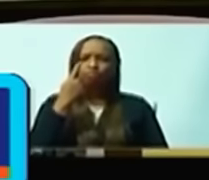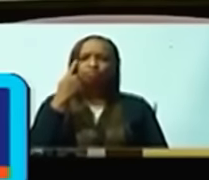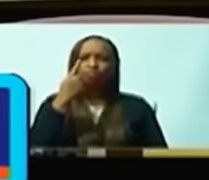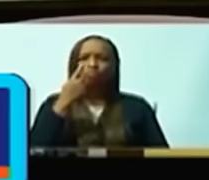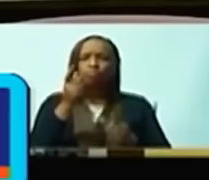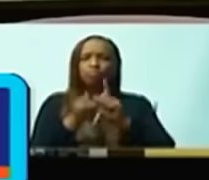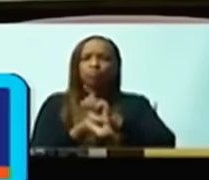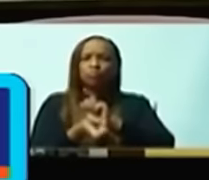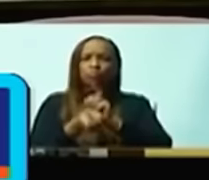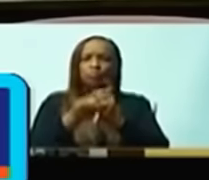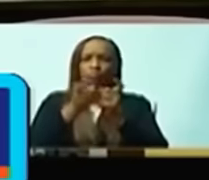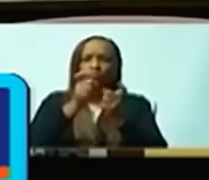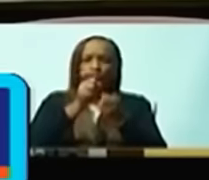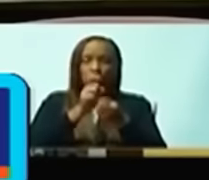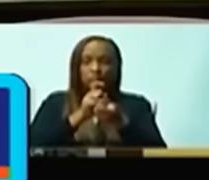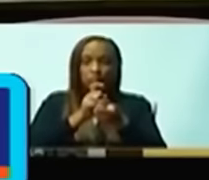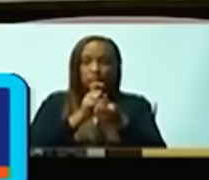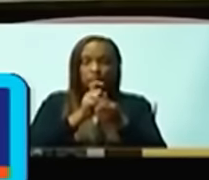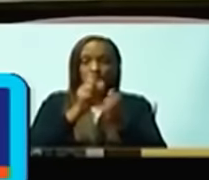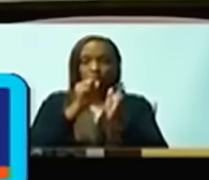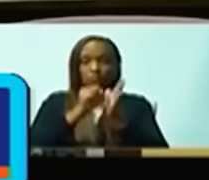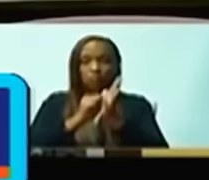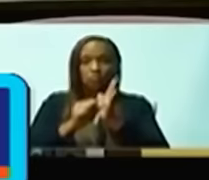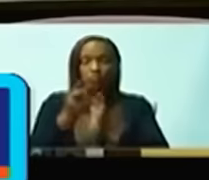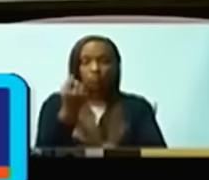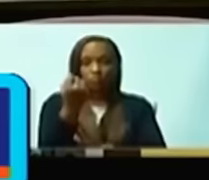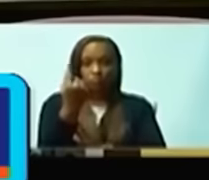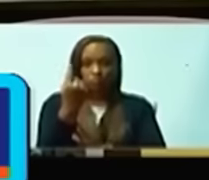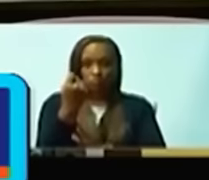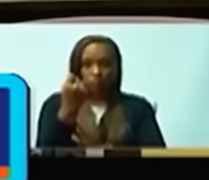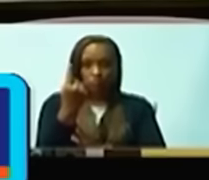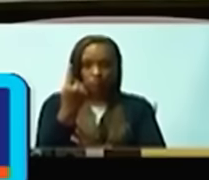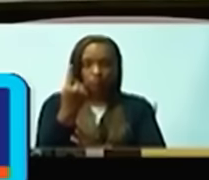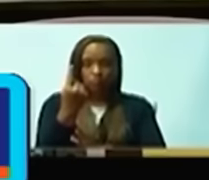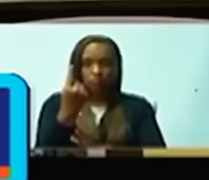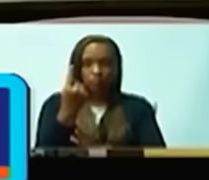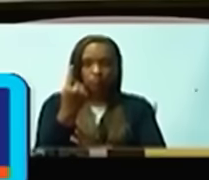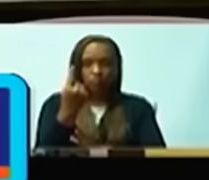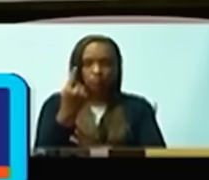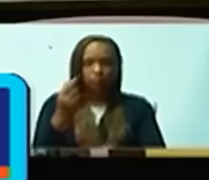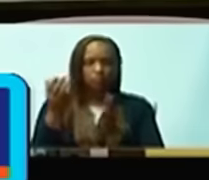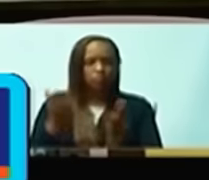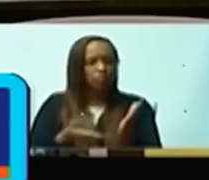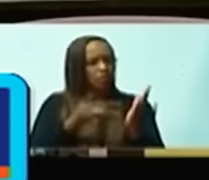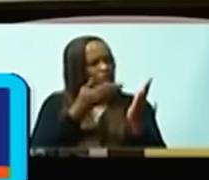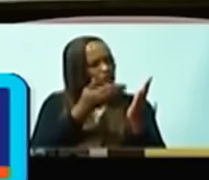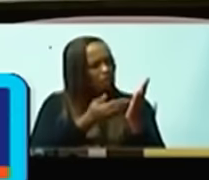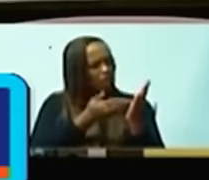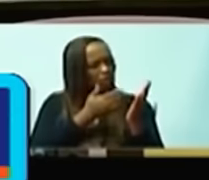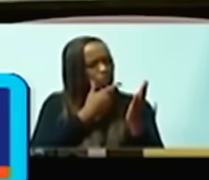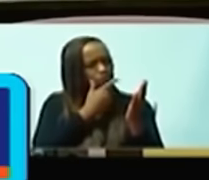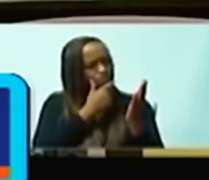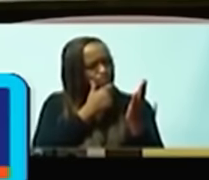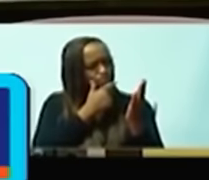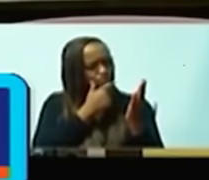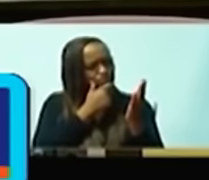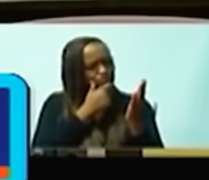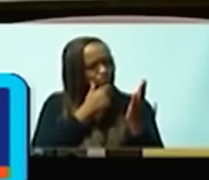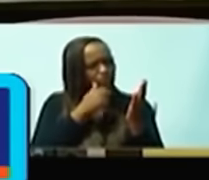la redacción nueva de este artículo y lo vamos a depositar. Nosotros,